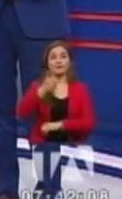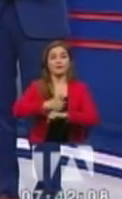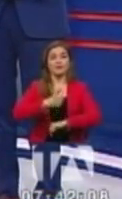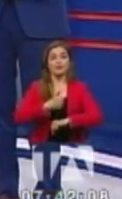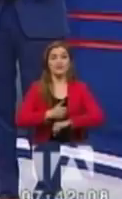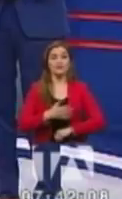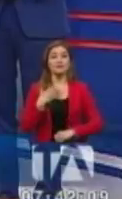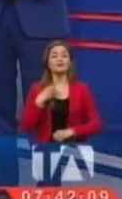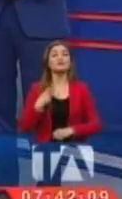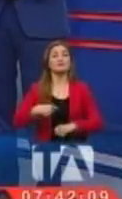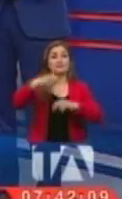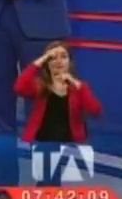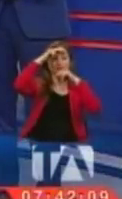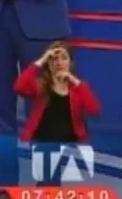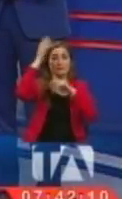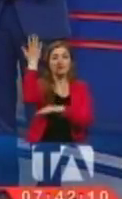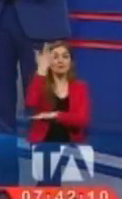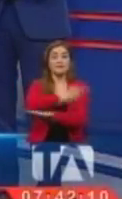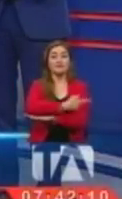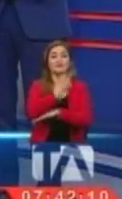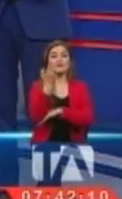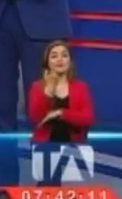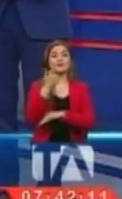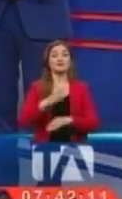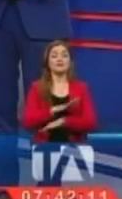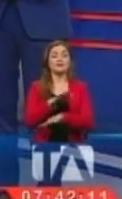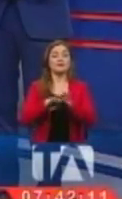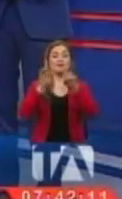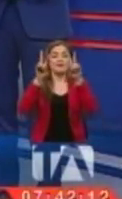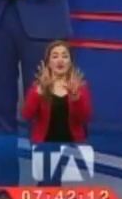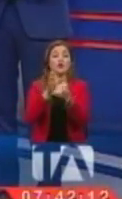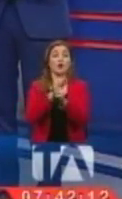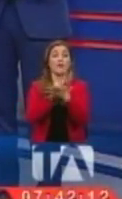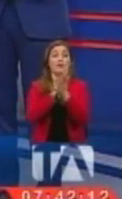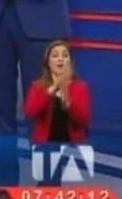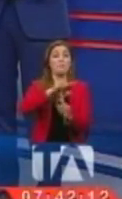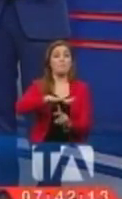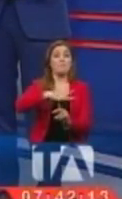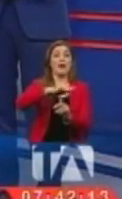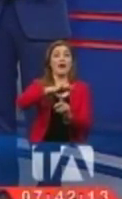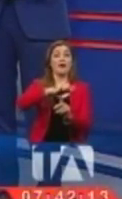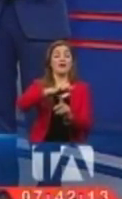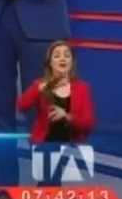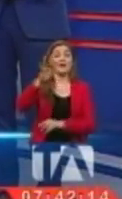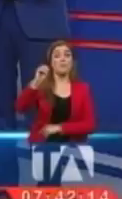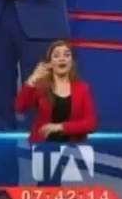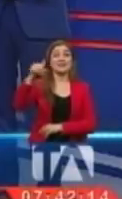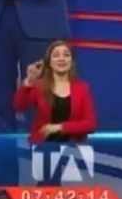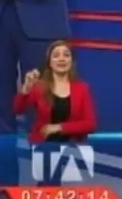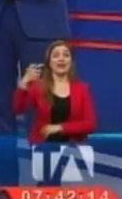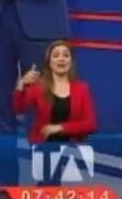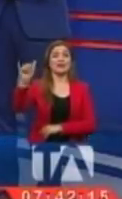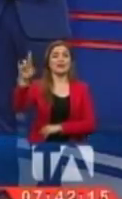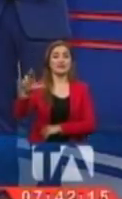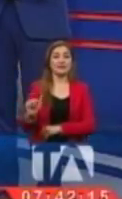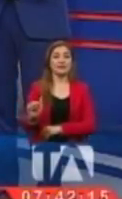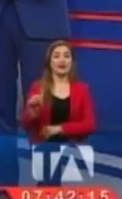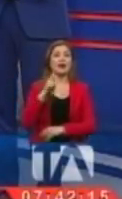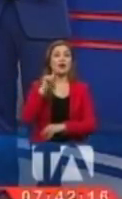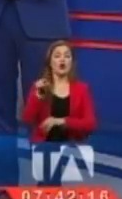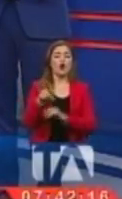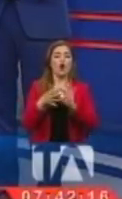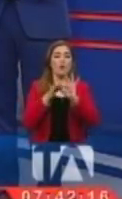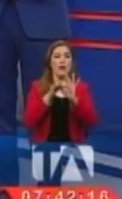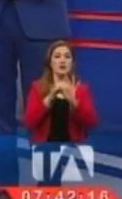las autoridades en este noticiero hace días les mostramos la inseguridad que existe en el parque lineal machángara nuestra compañera fernández